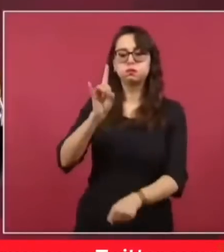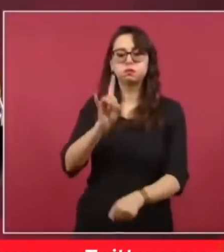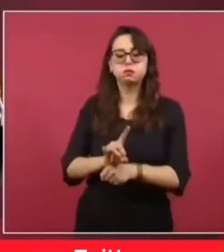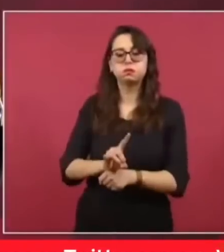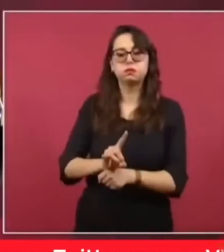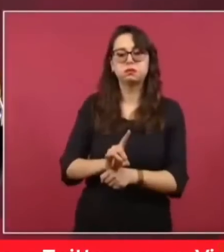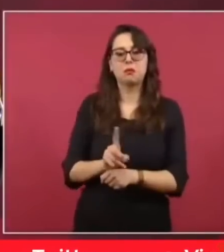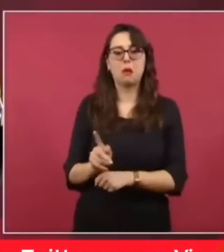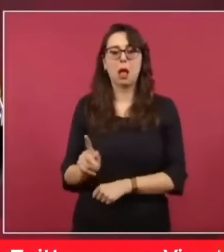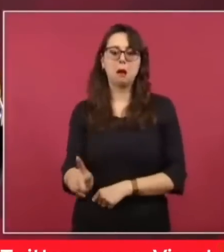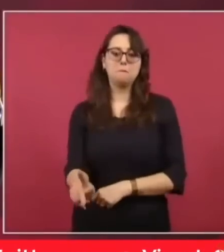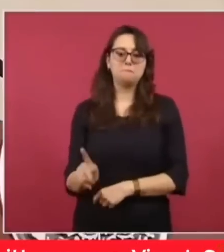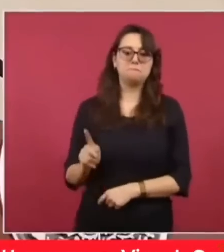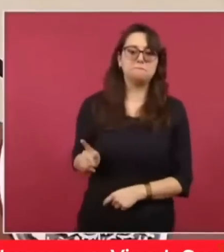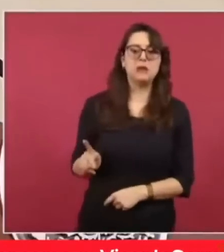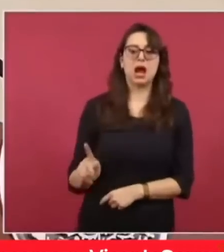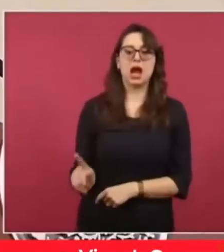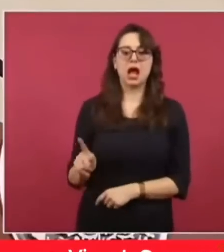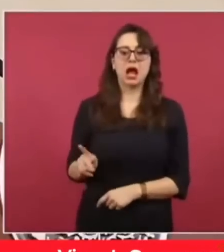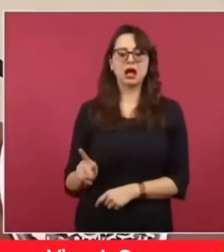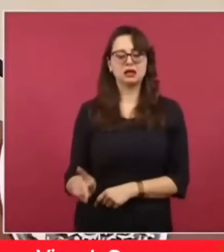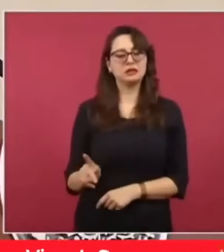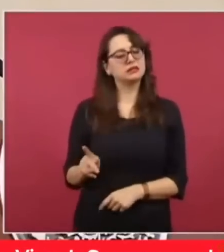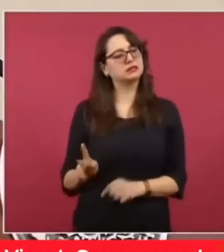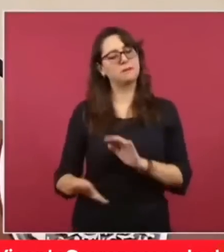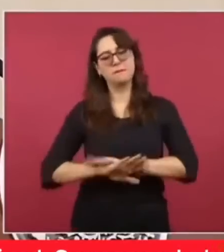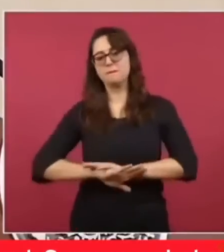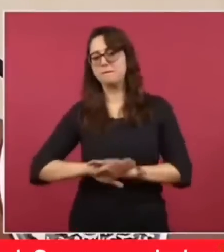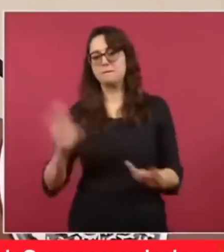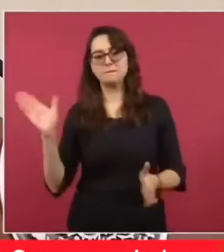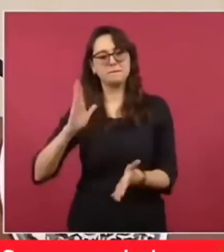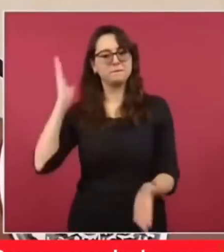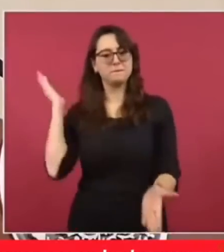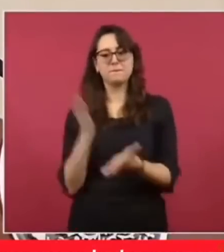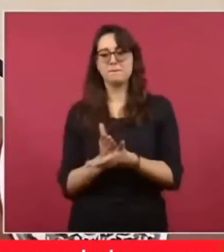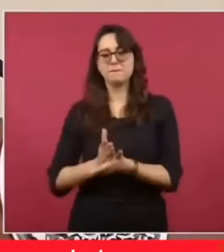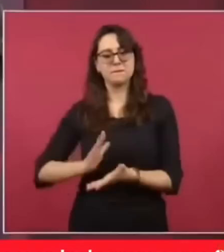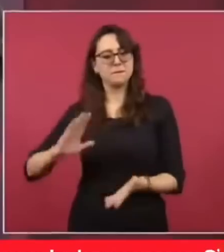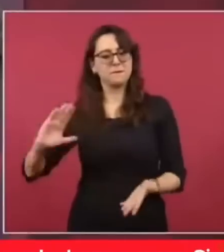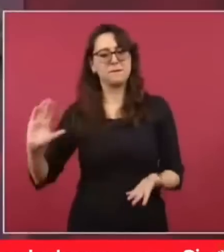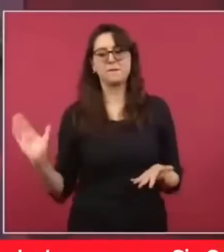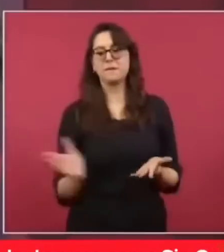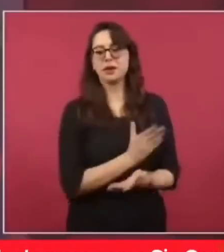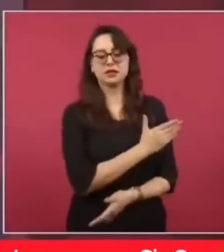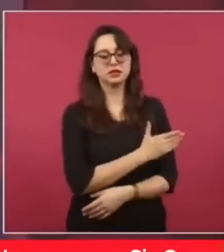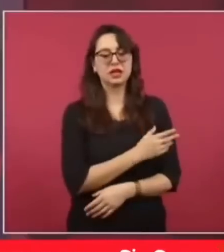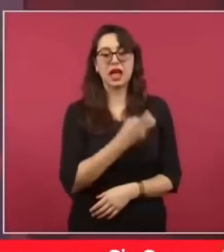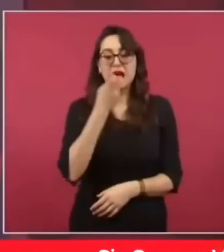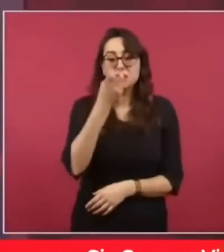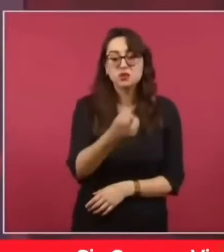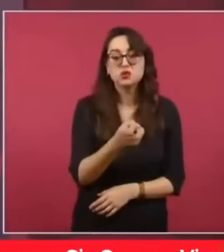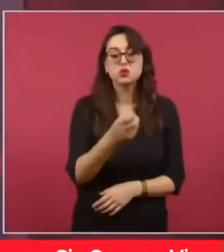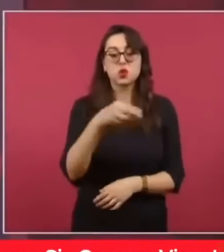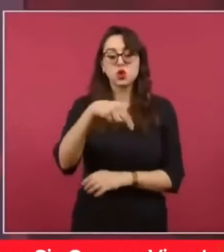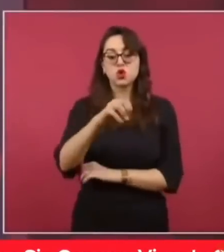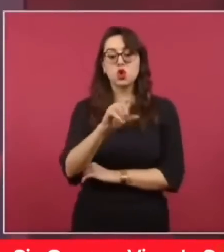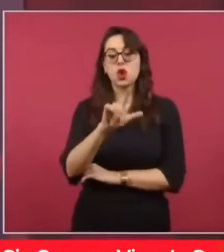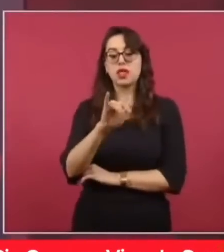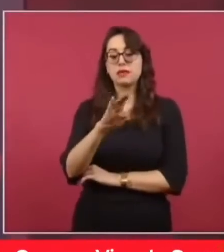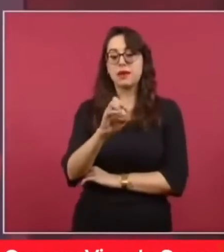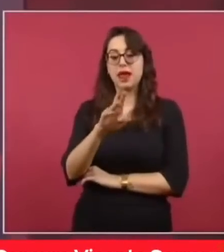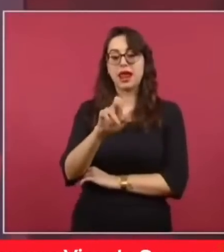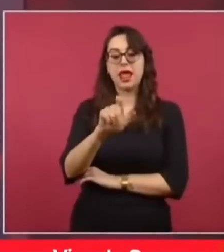creó a la par que impusieron la política neoliberal para